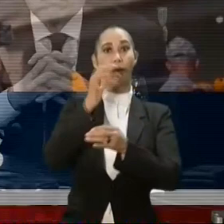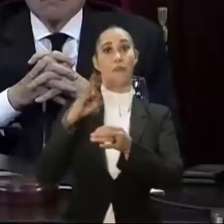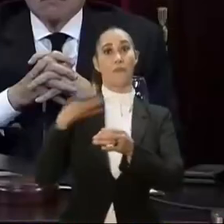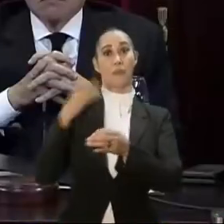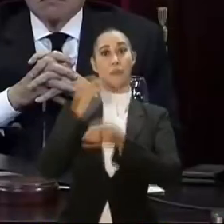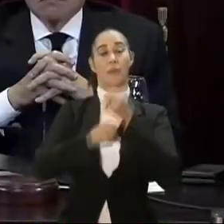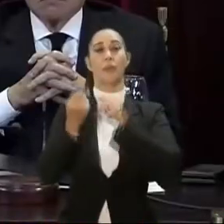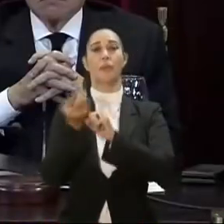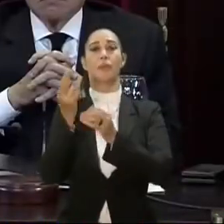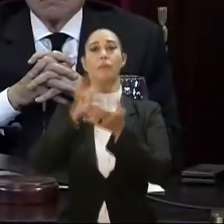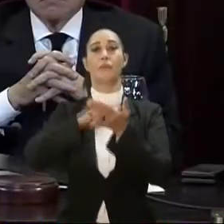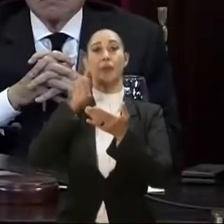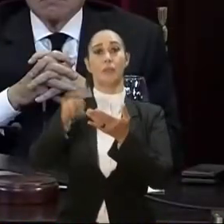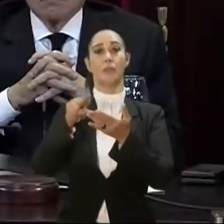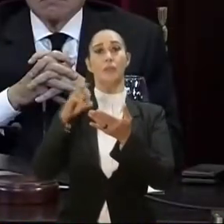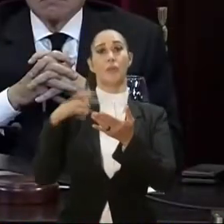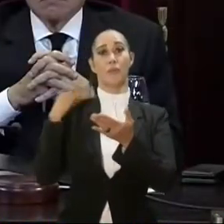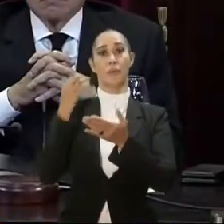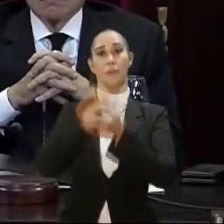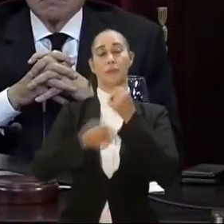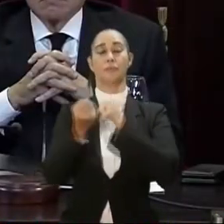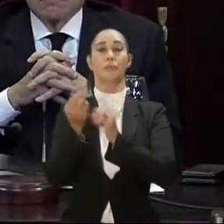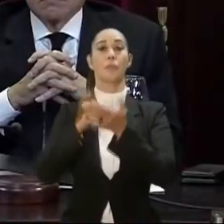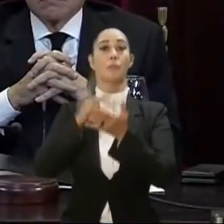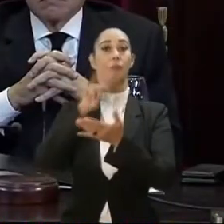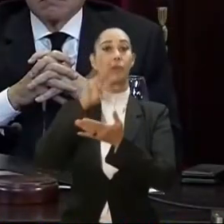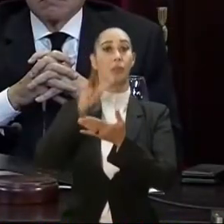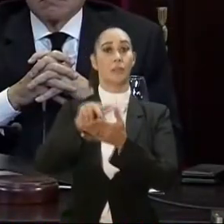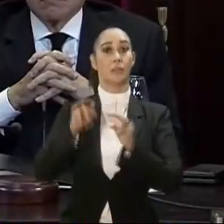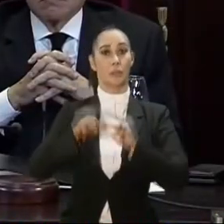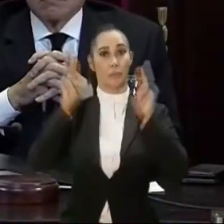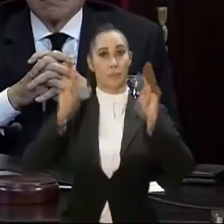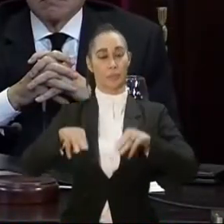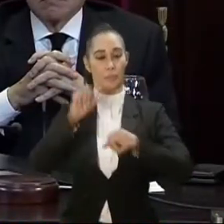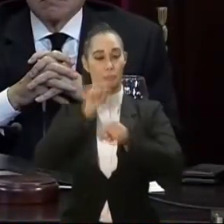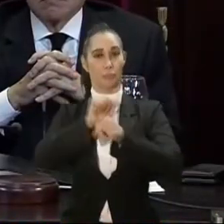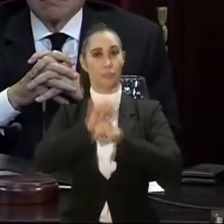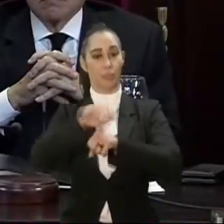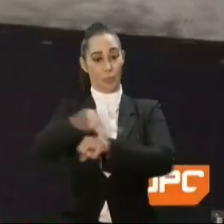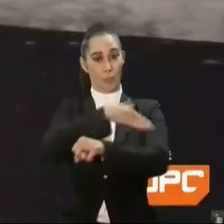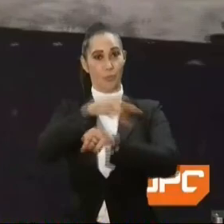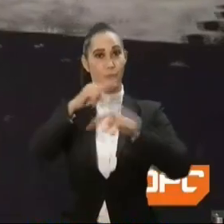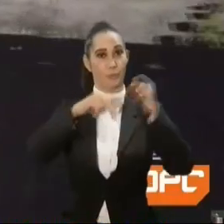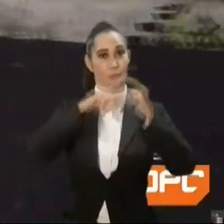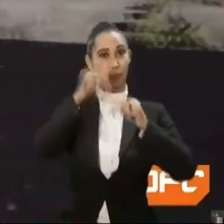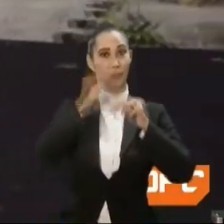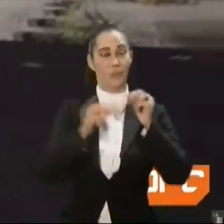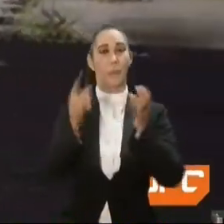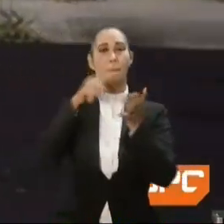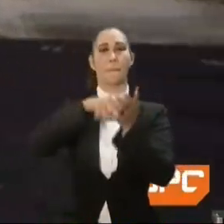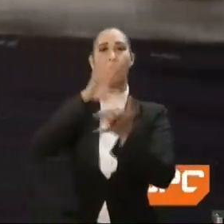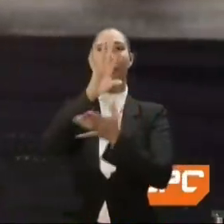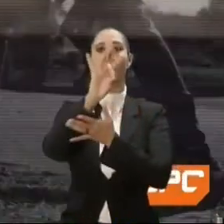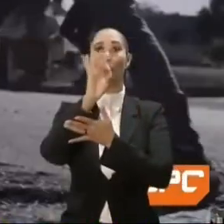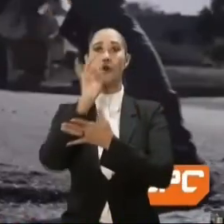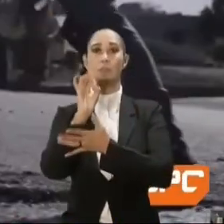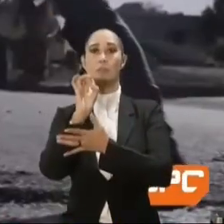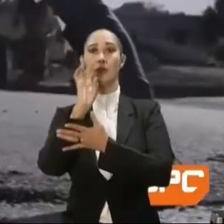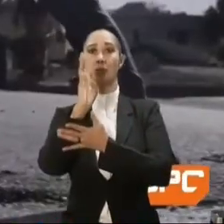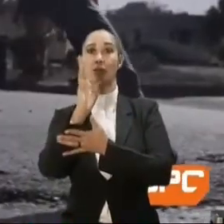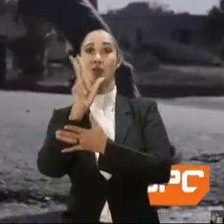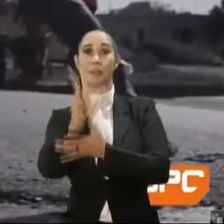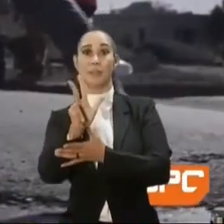a febrero del 2023 el Ministerio de obras públicas y comunicaciones ha trabajado en 1962 sectores y barrios